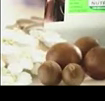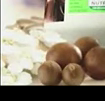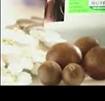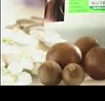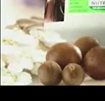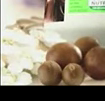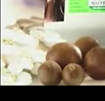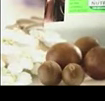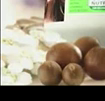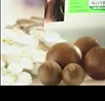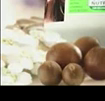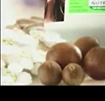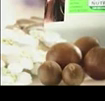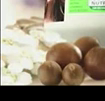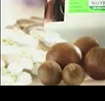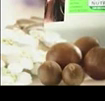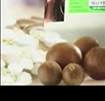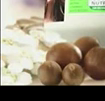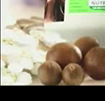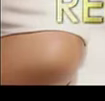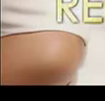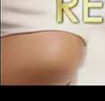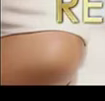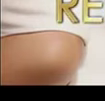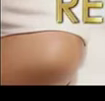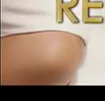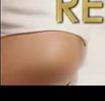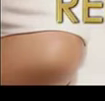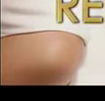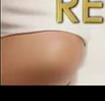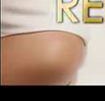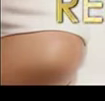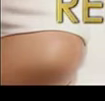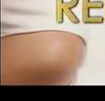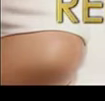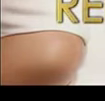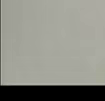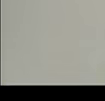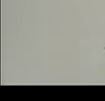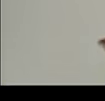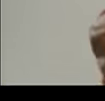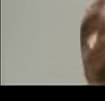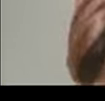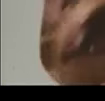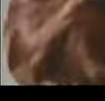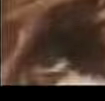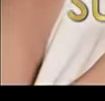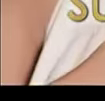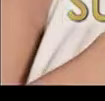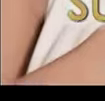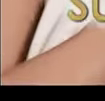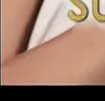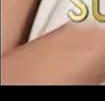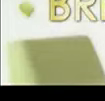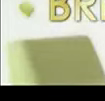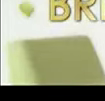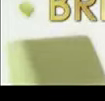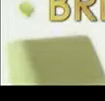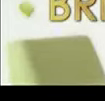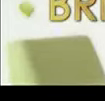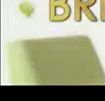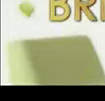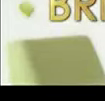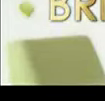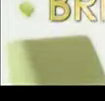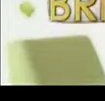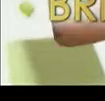Nutrivela 10. El tratamiento que todas esperaban. Porque no solo repara tu cabello, sino que lo mantiene sano, suave y